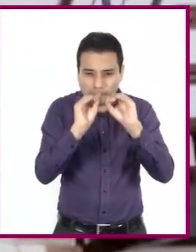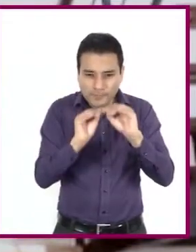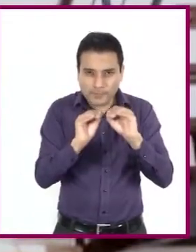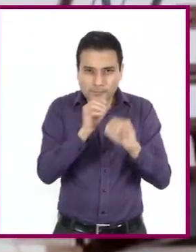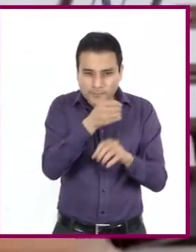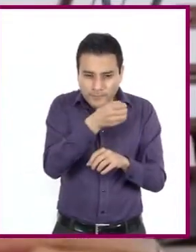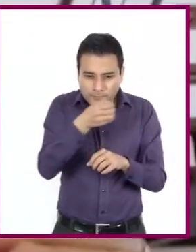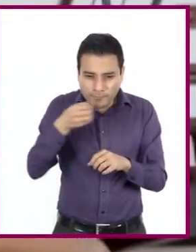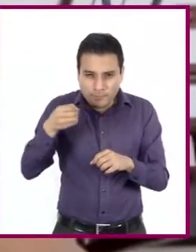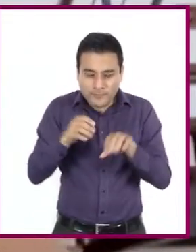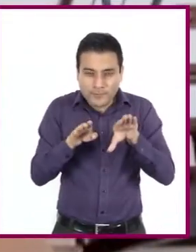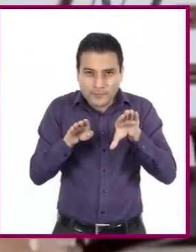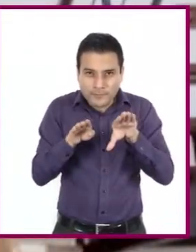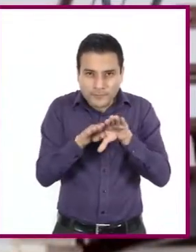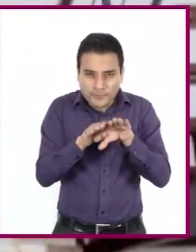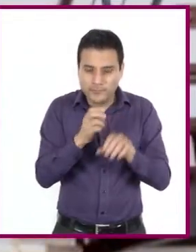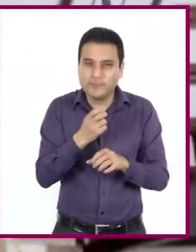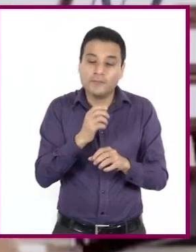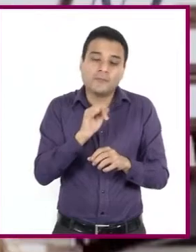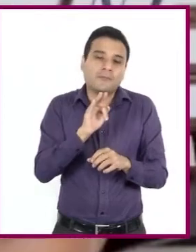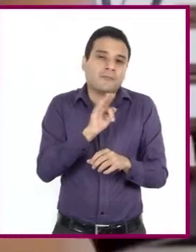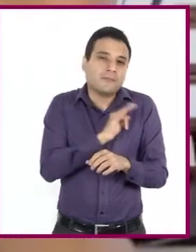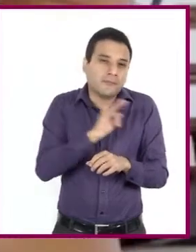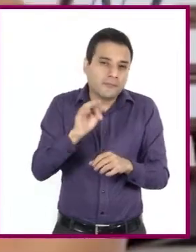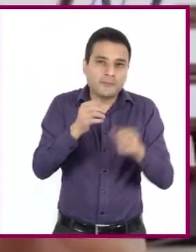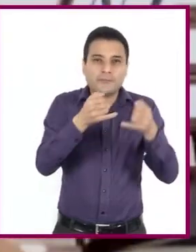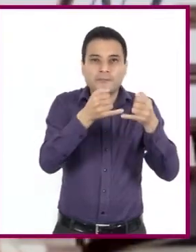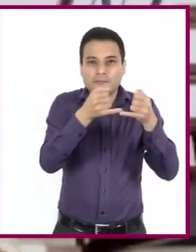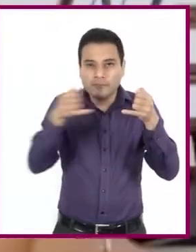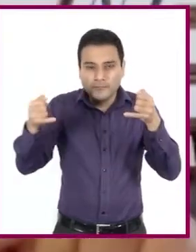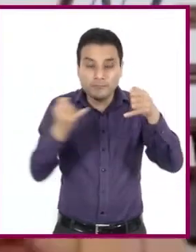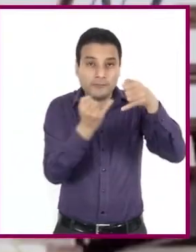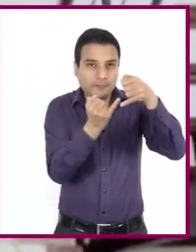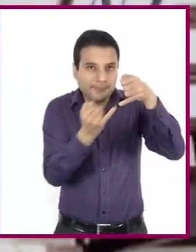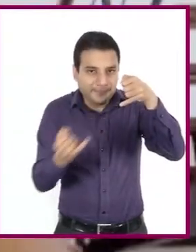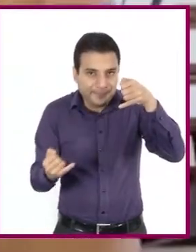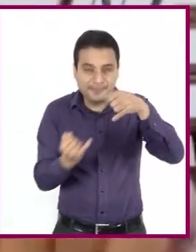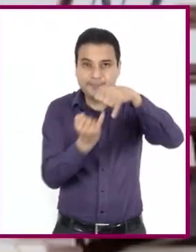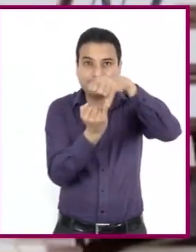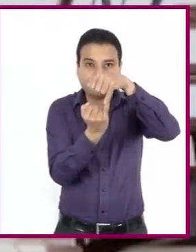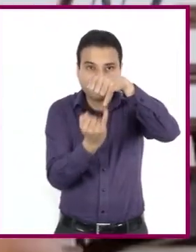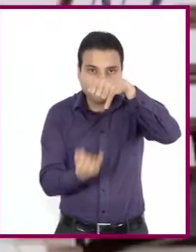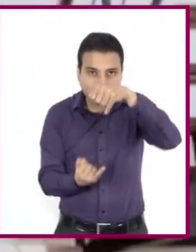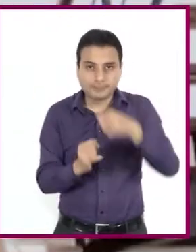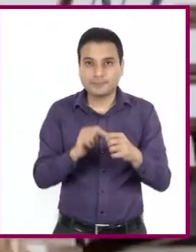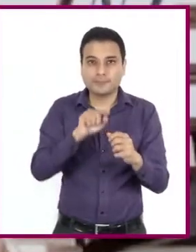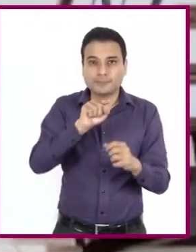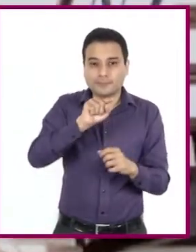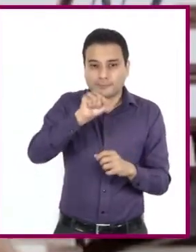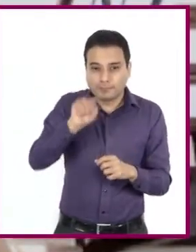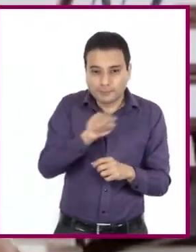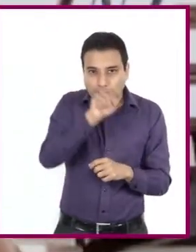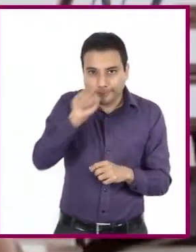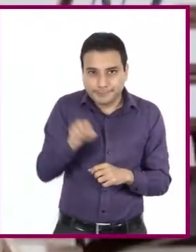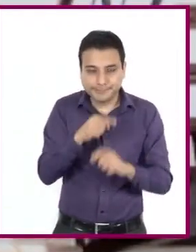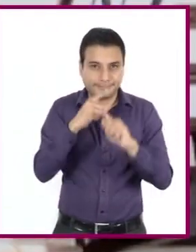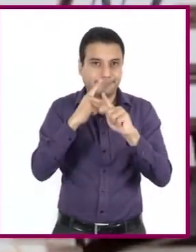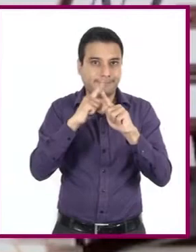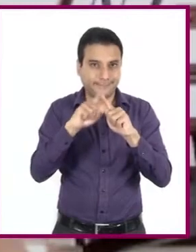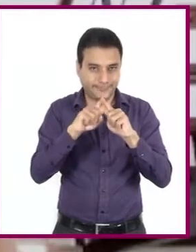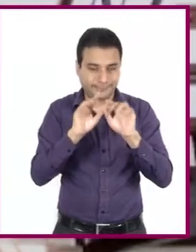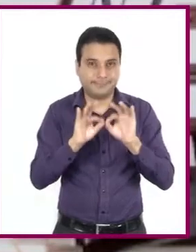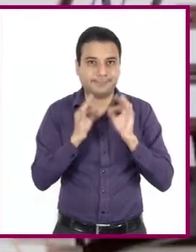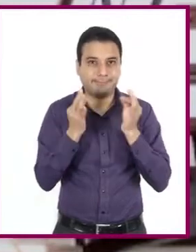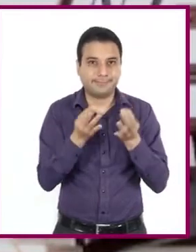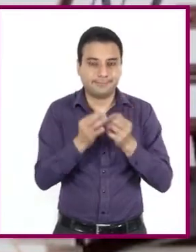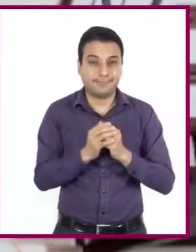líneas, que no siempre son rectas, pueden ser diagonales, pueden ser verticales, formas de espiral, de muchas, muchas maneras.